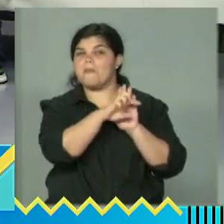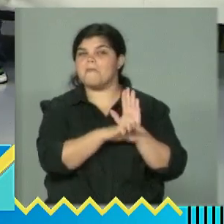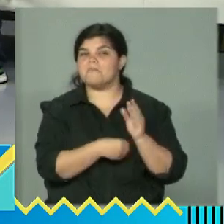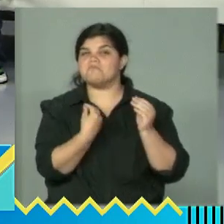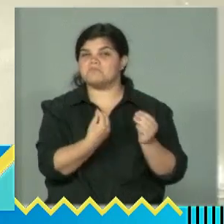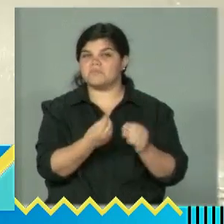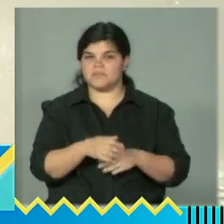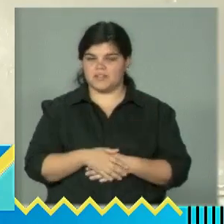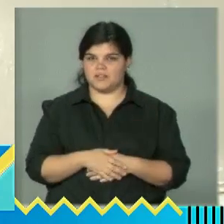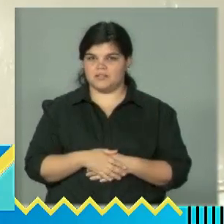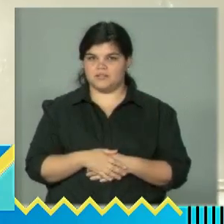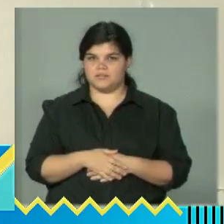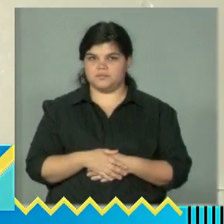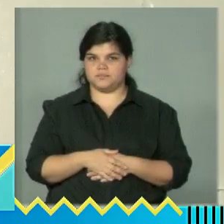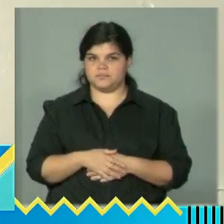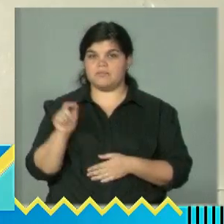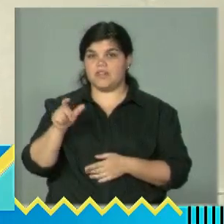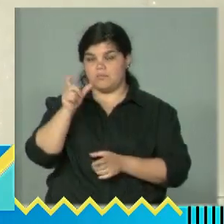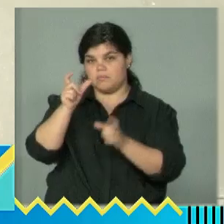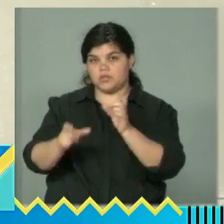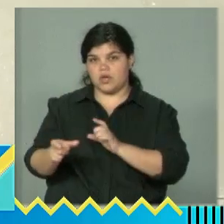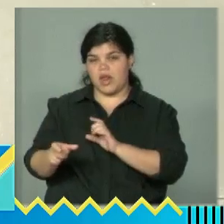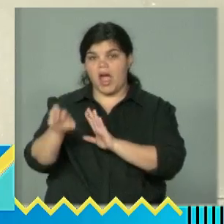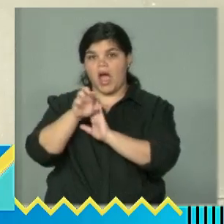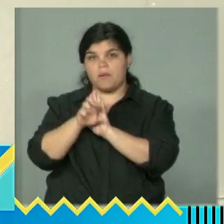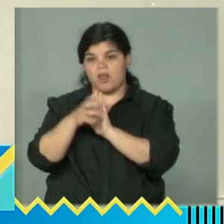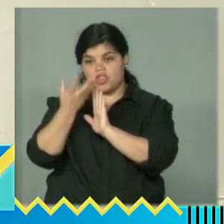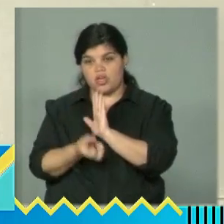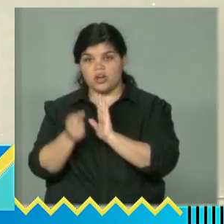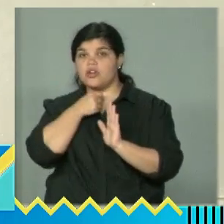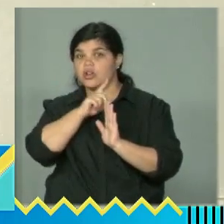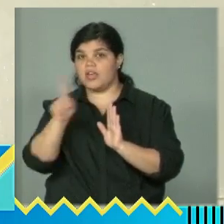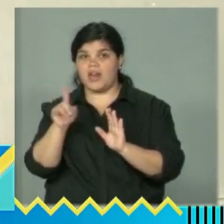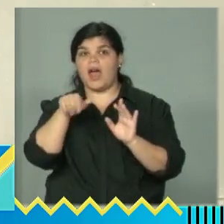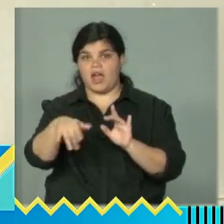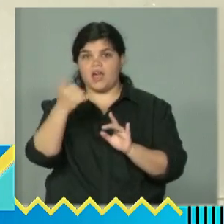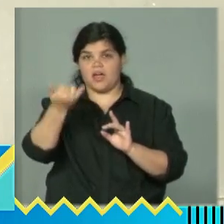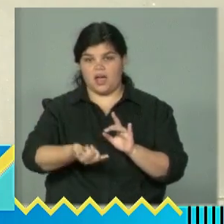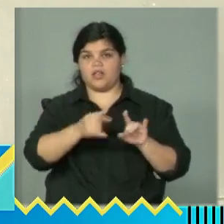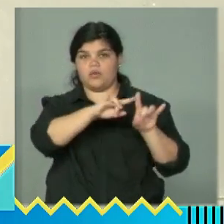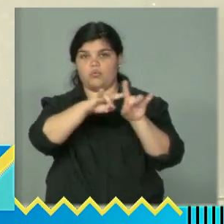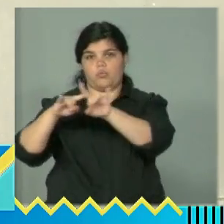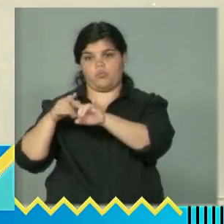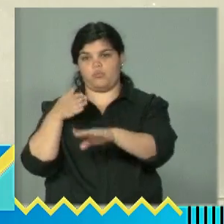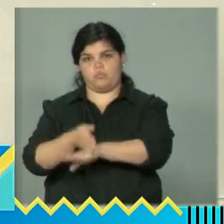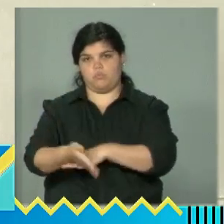No solo es app, sino que no se la quiere descargar, puede entrar al sitio web, o sea, tiene una plataforma web.